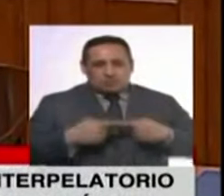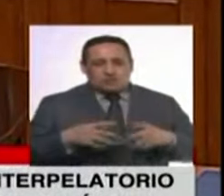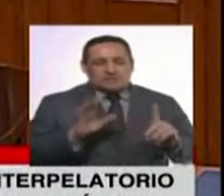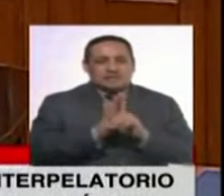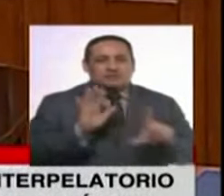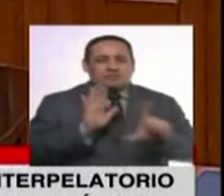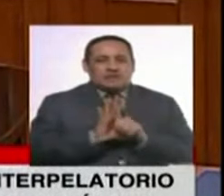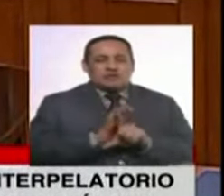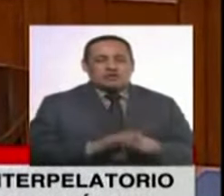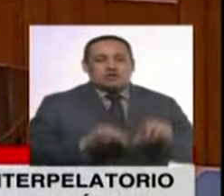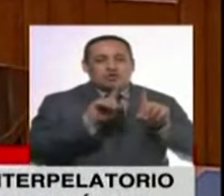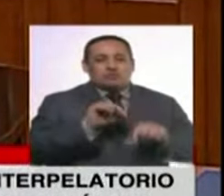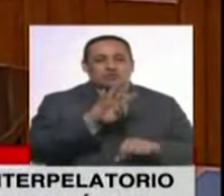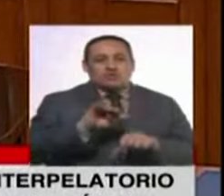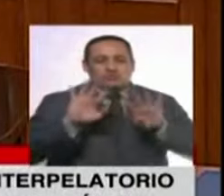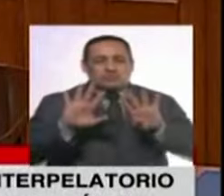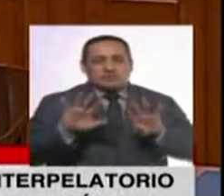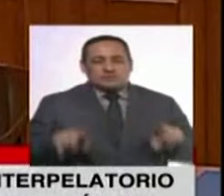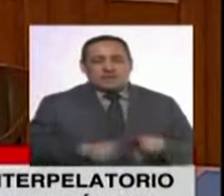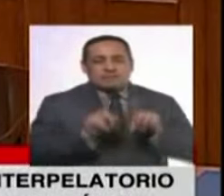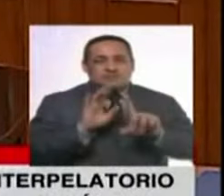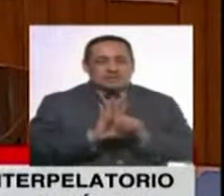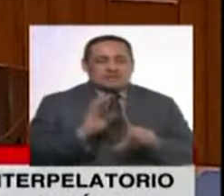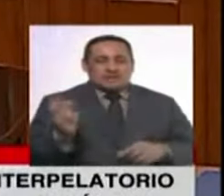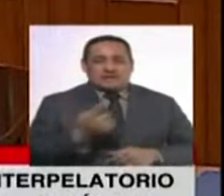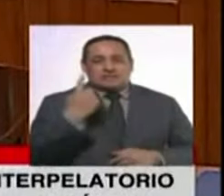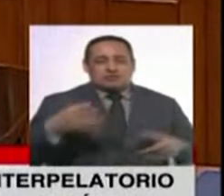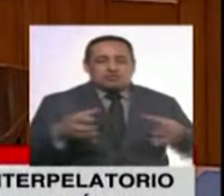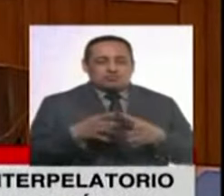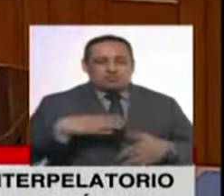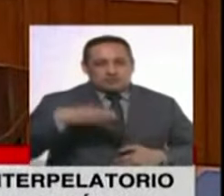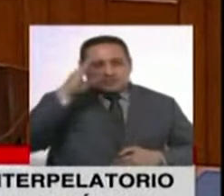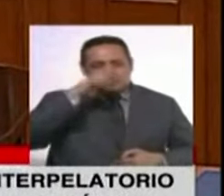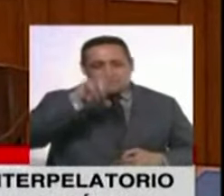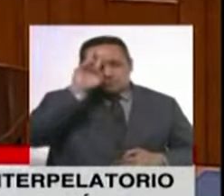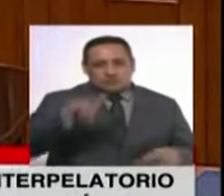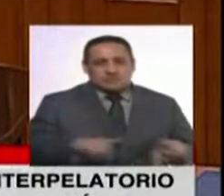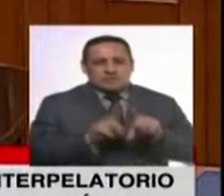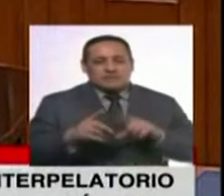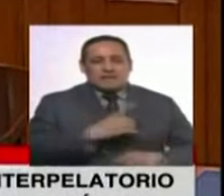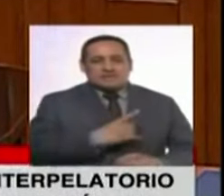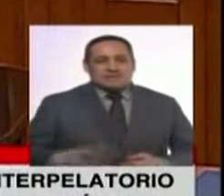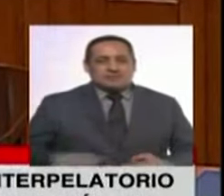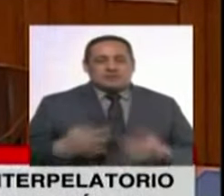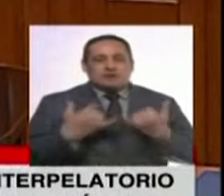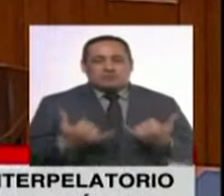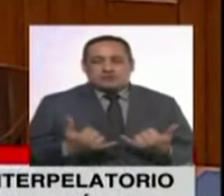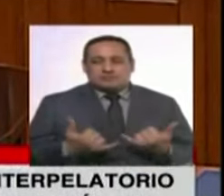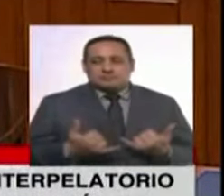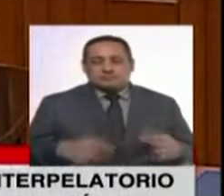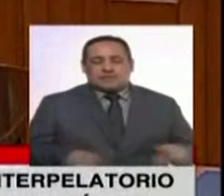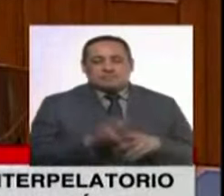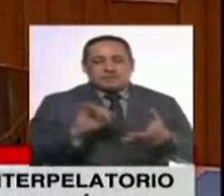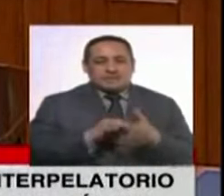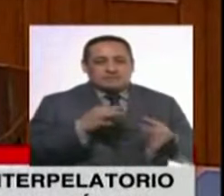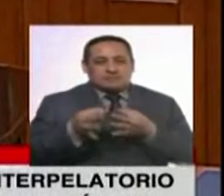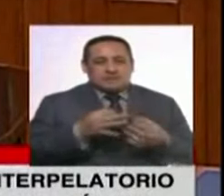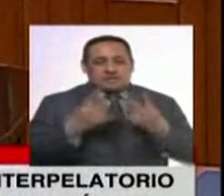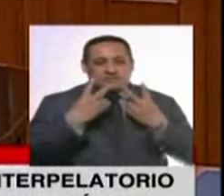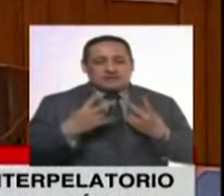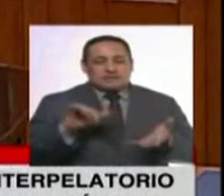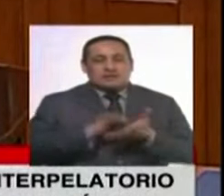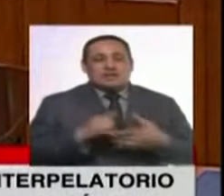decreto legislativo 11:49 ley de la carrera de la Policía Nacional del Perú y la directiva vigente cabe advertir